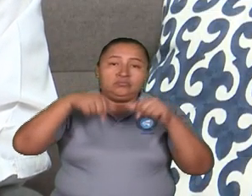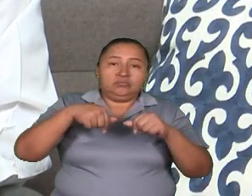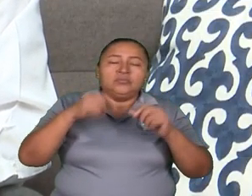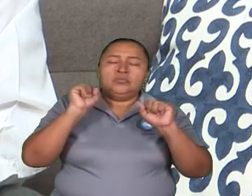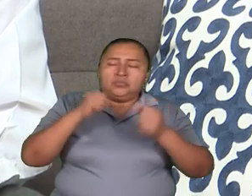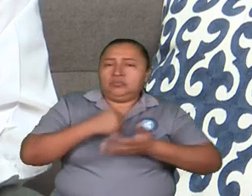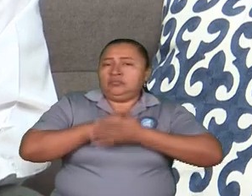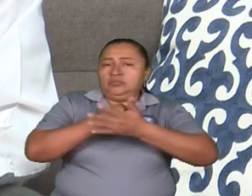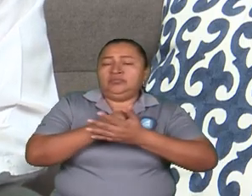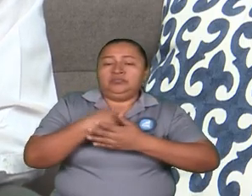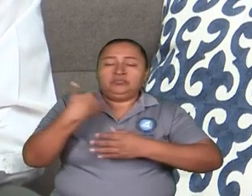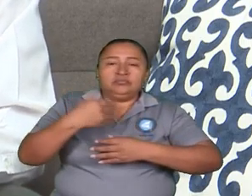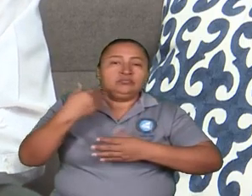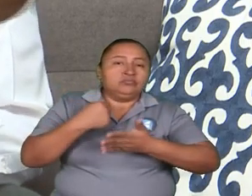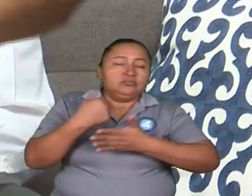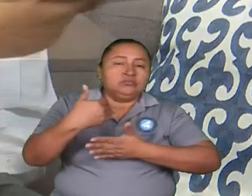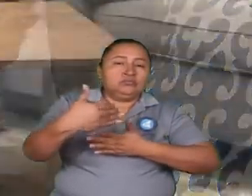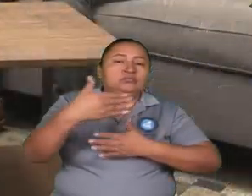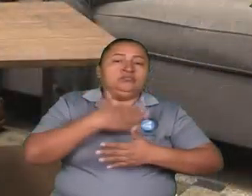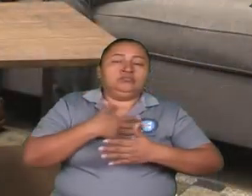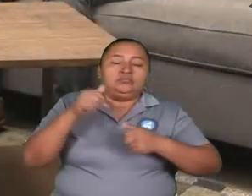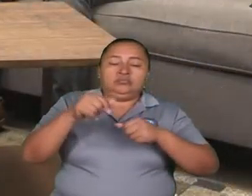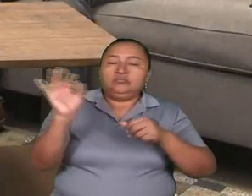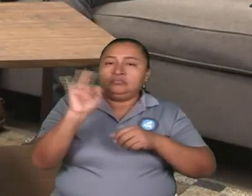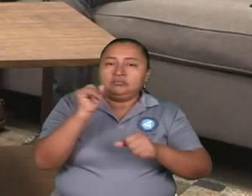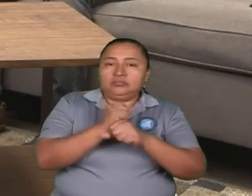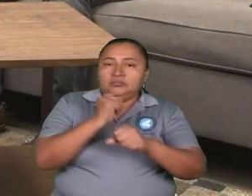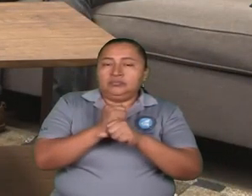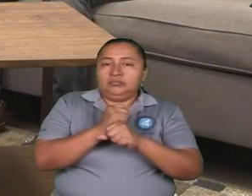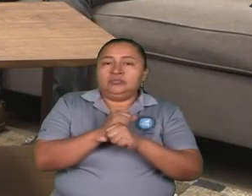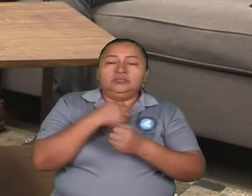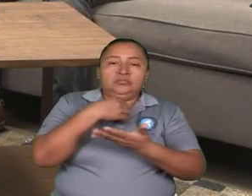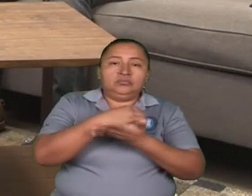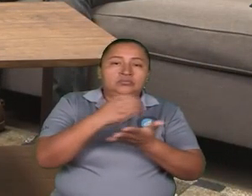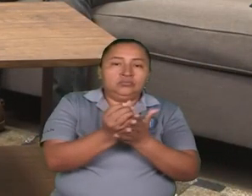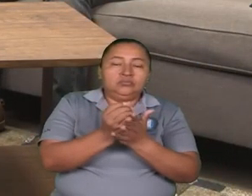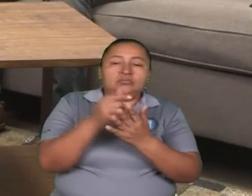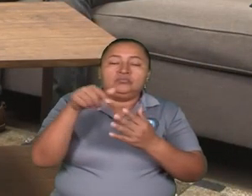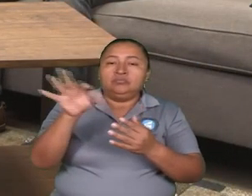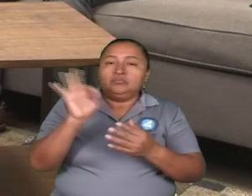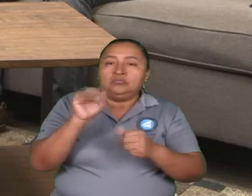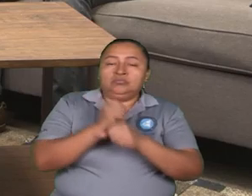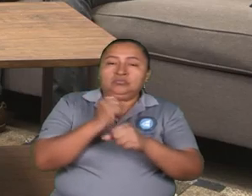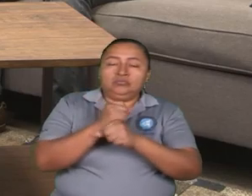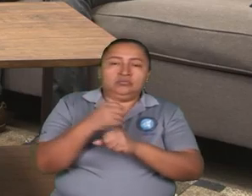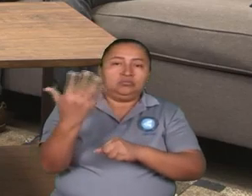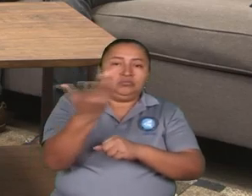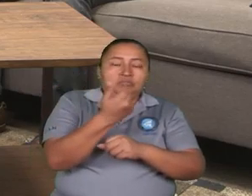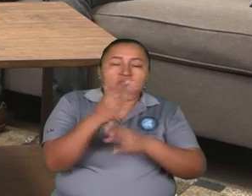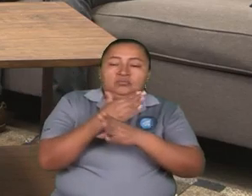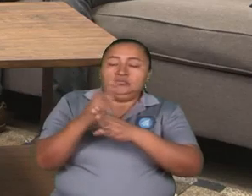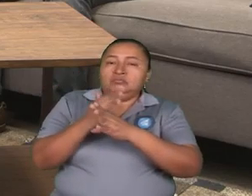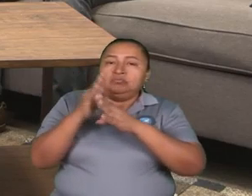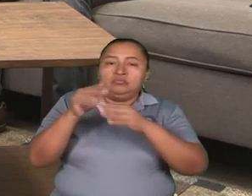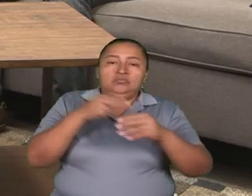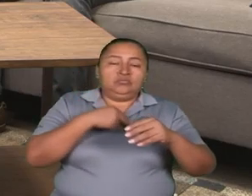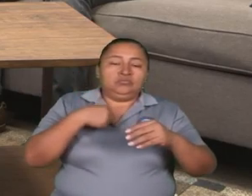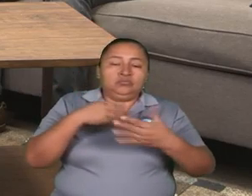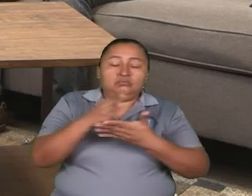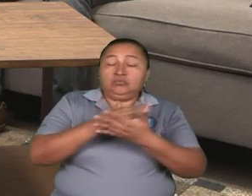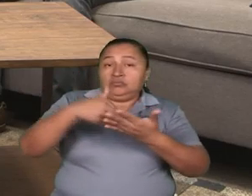somos facilitadores. Exacto. Para la atención de cada uno de los inclusive visitantes. En la página web tengo entendido, usted me comentaba que existen ahí menú y existen